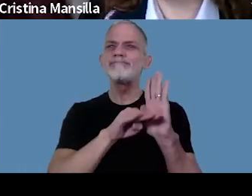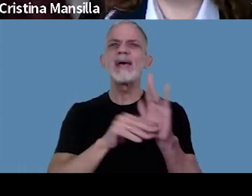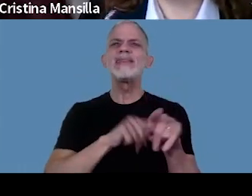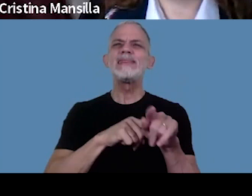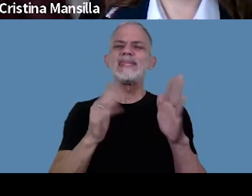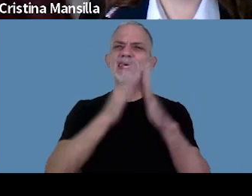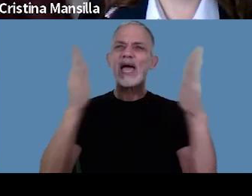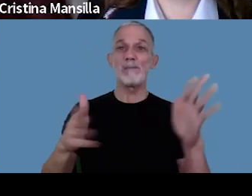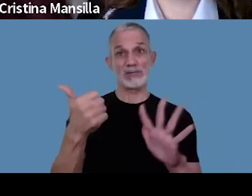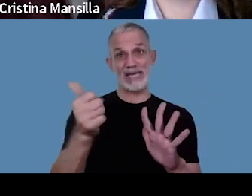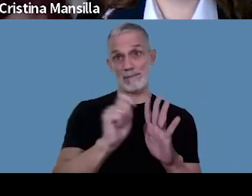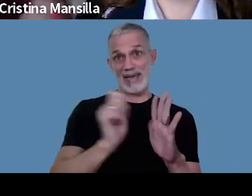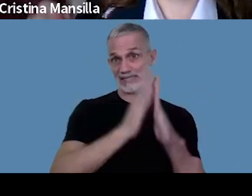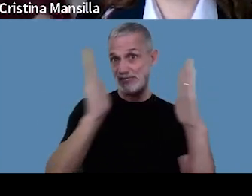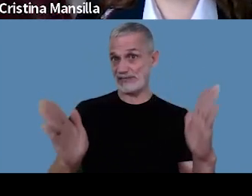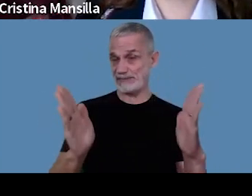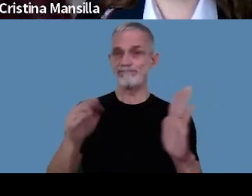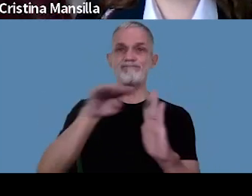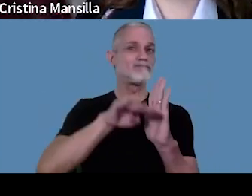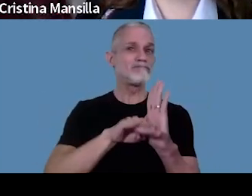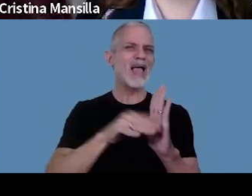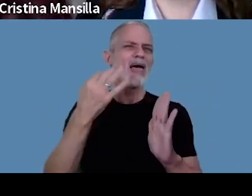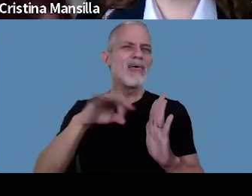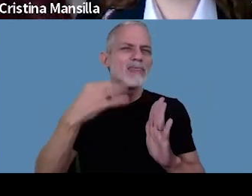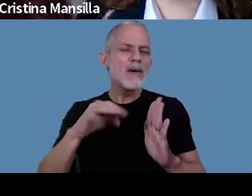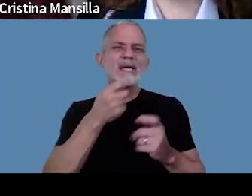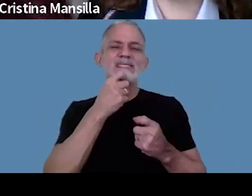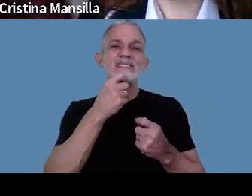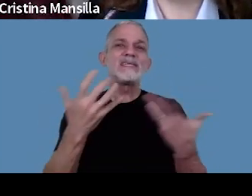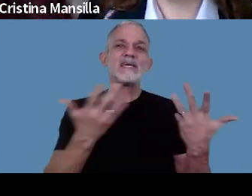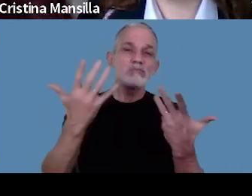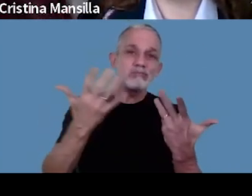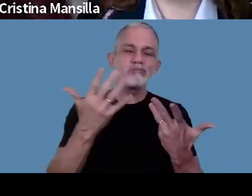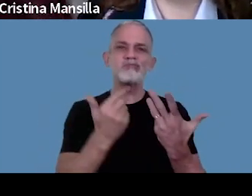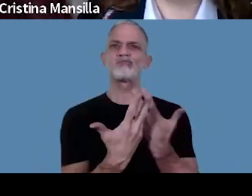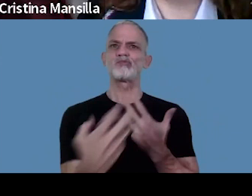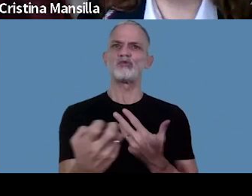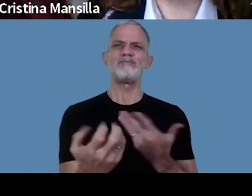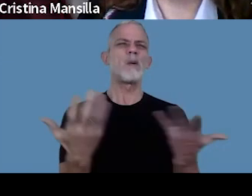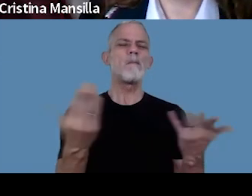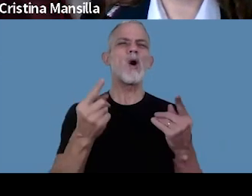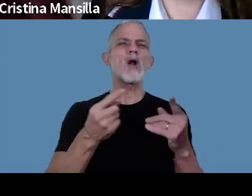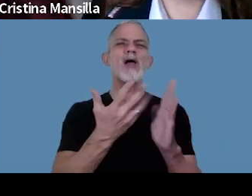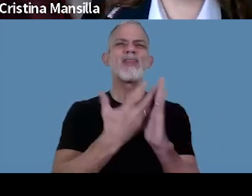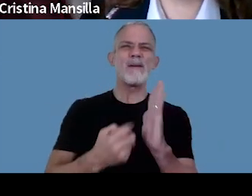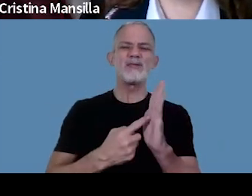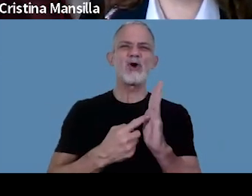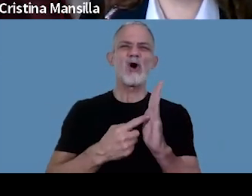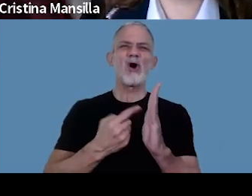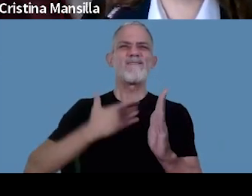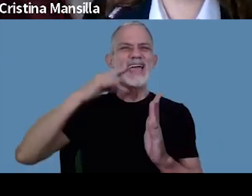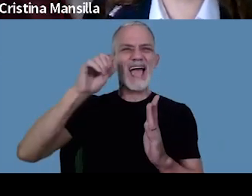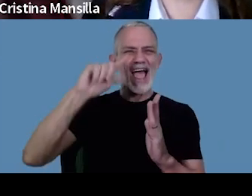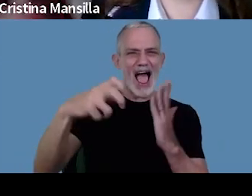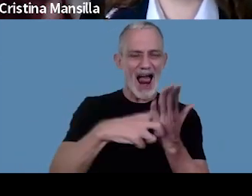6 meses, y la condición era que no se haya podido absorber por el débito fiscal. Y siempre que haya